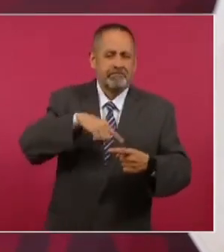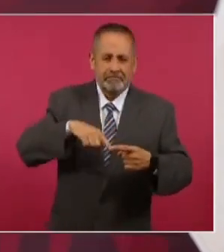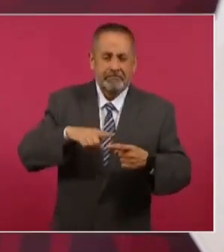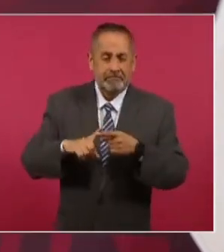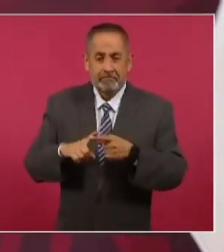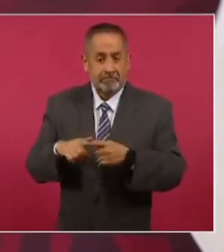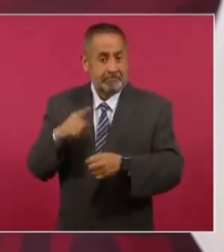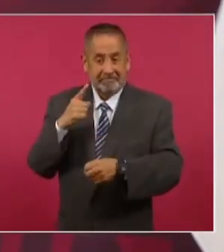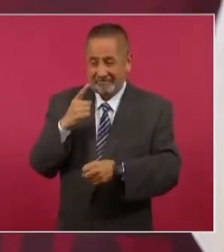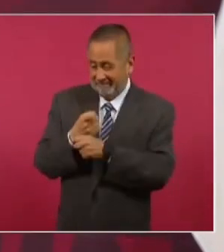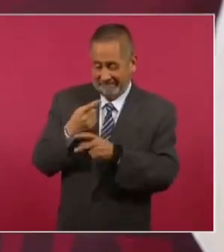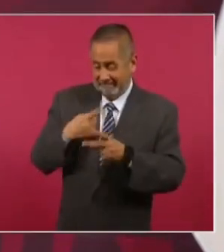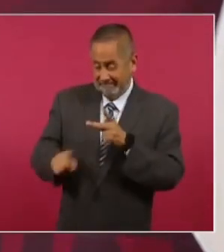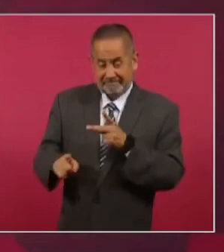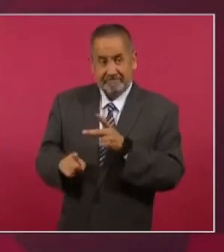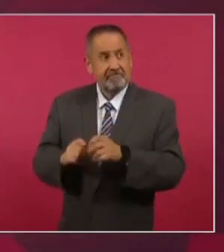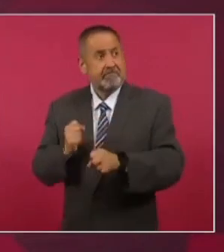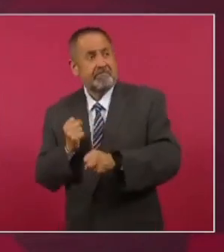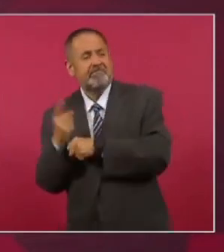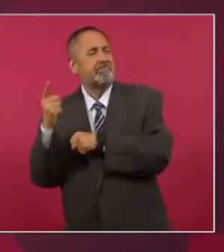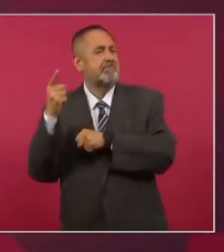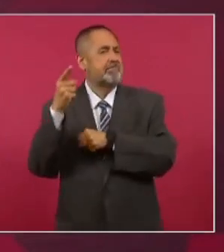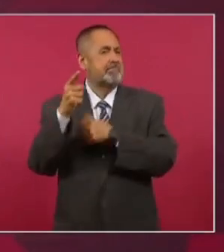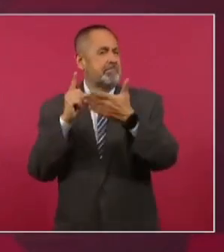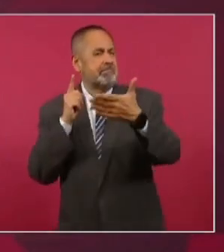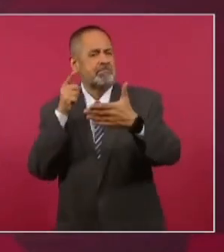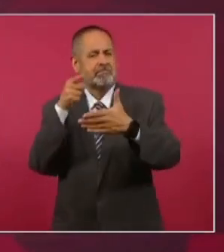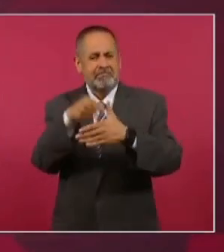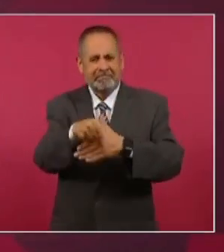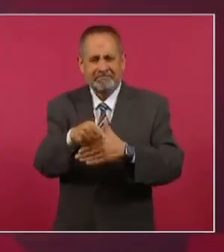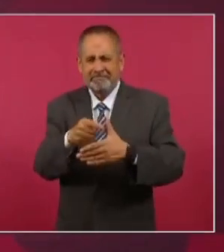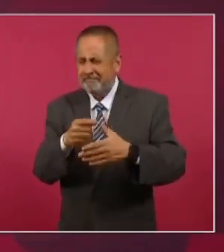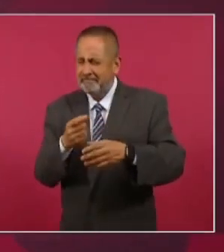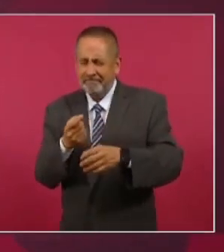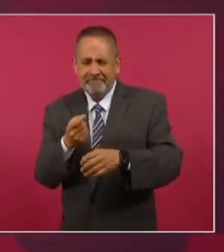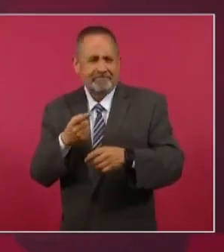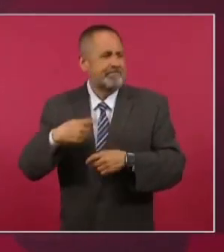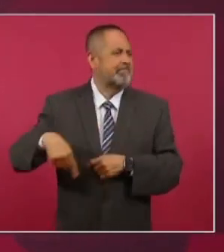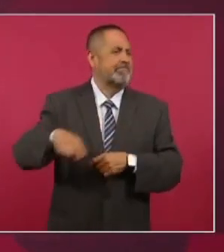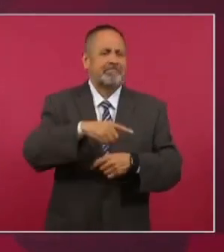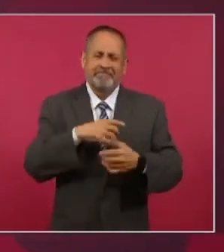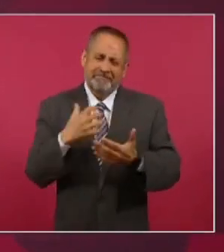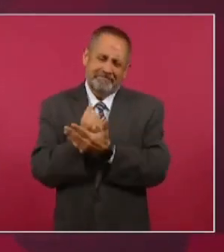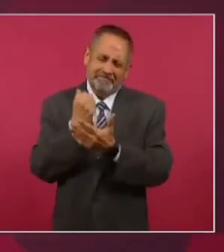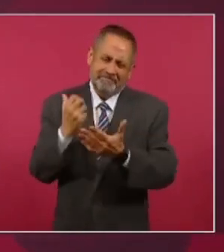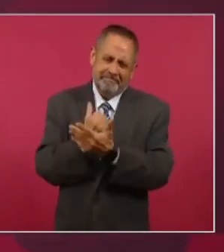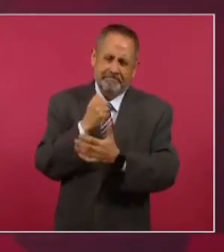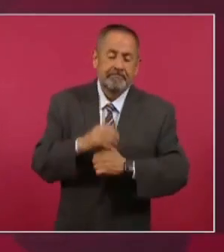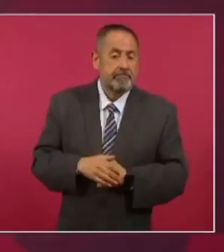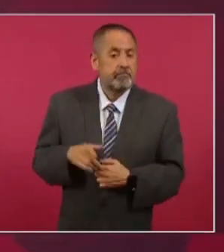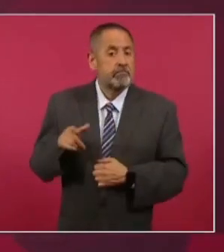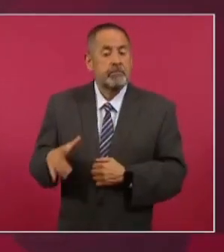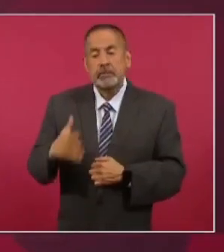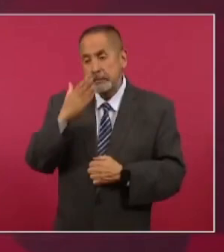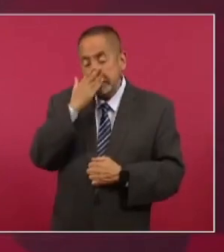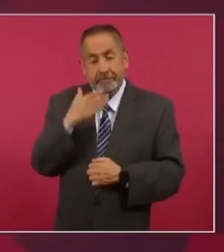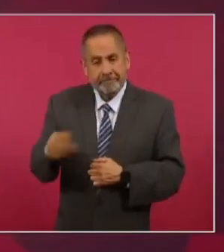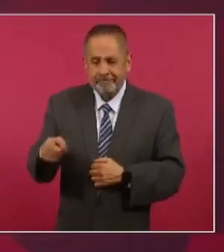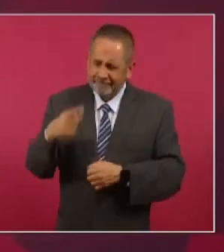y lo felicitamos mucho fue el más valioso del juego